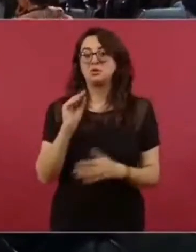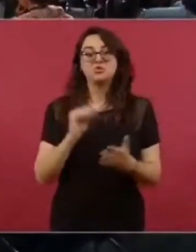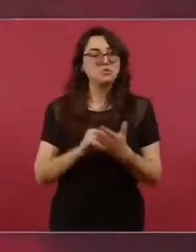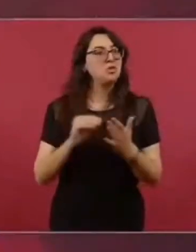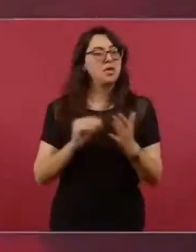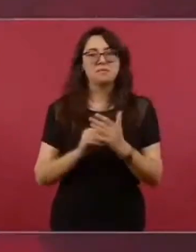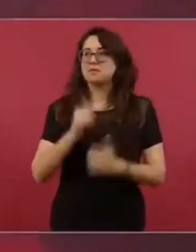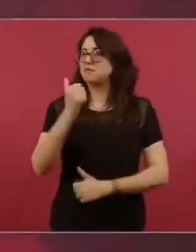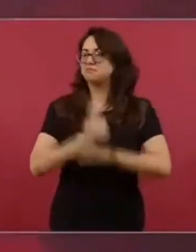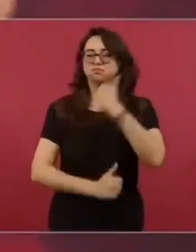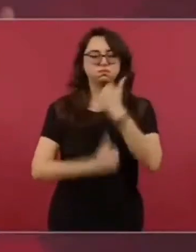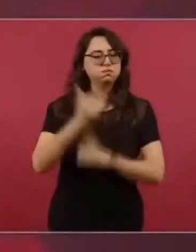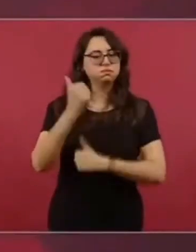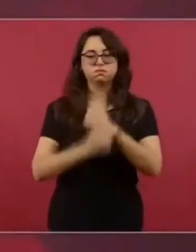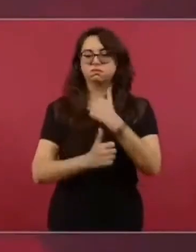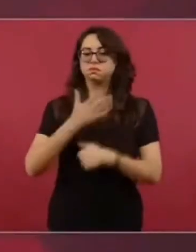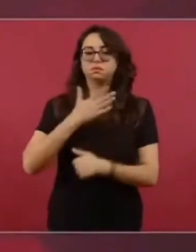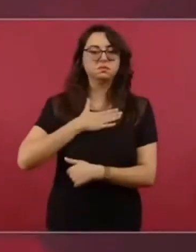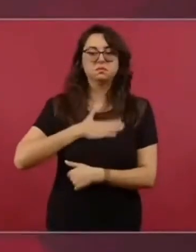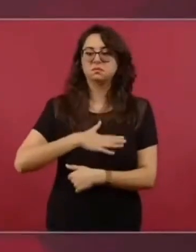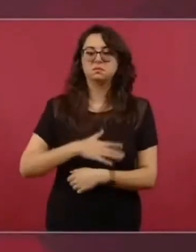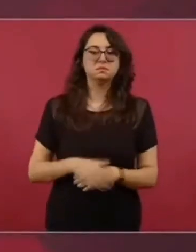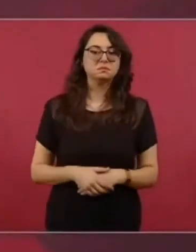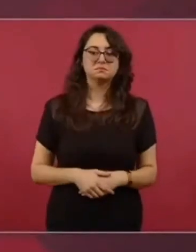muy fuertes. Bueno,